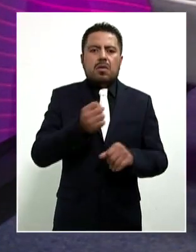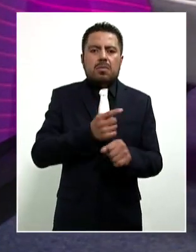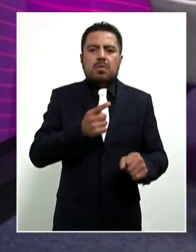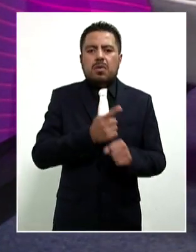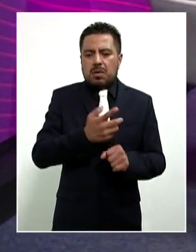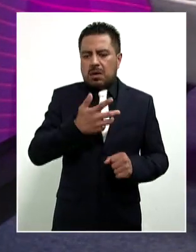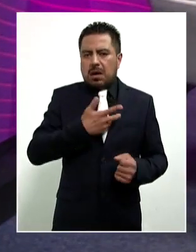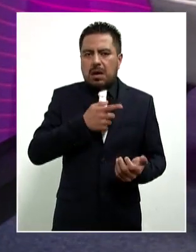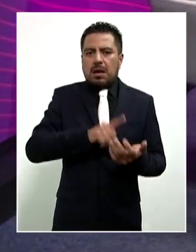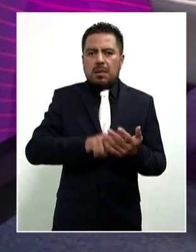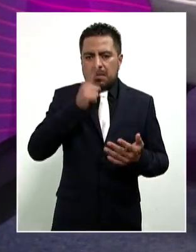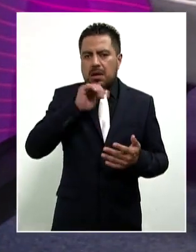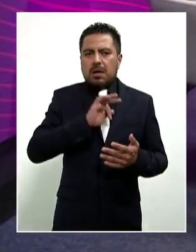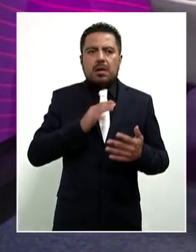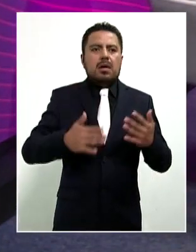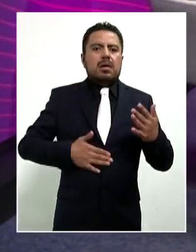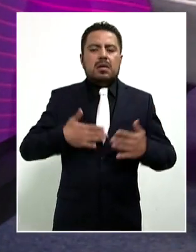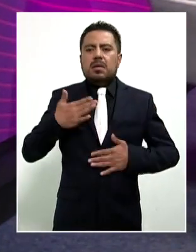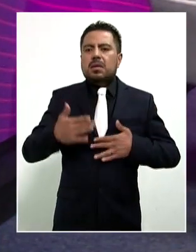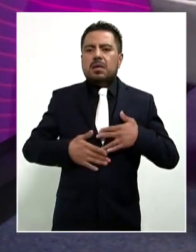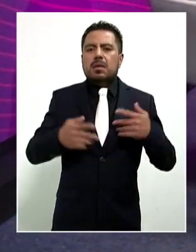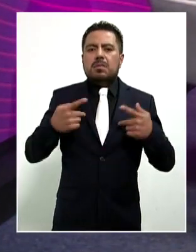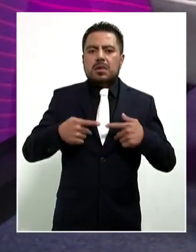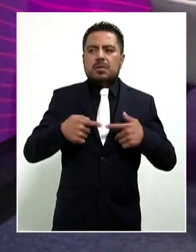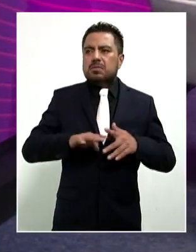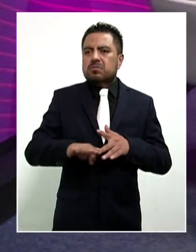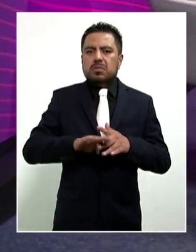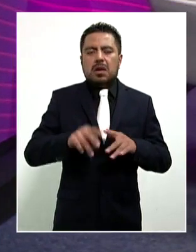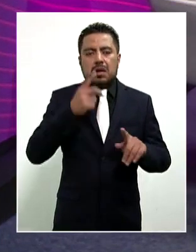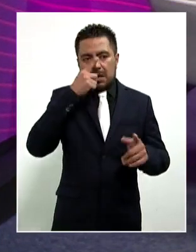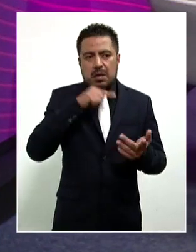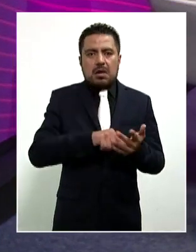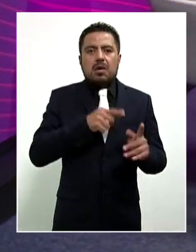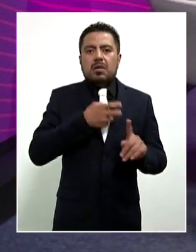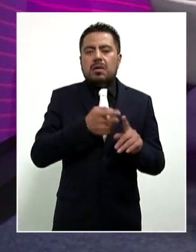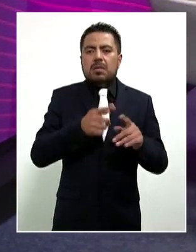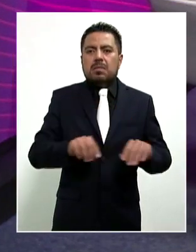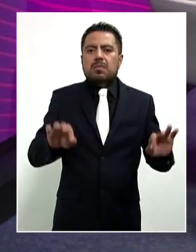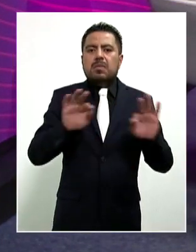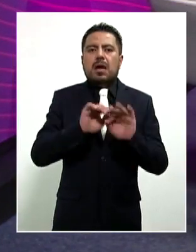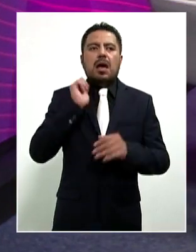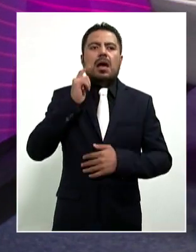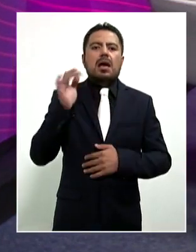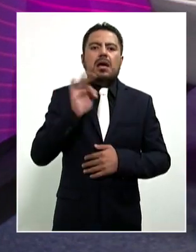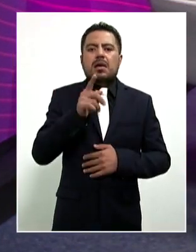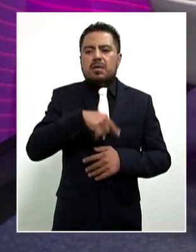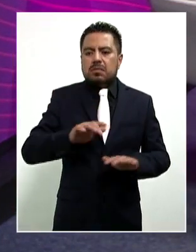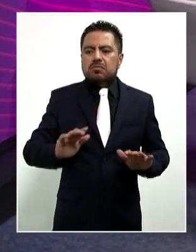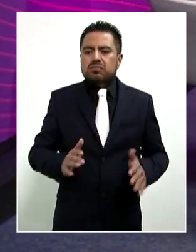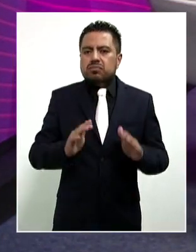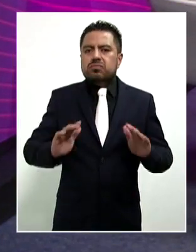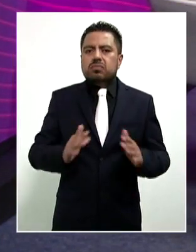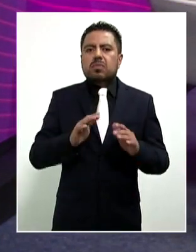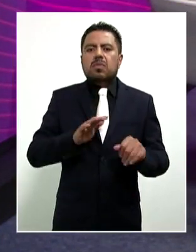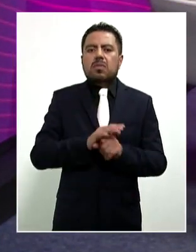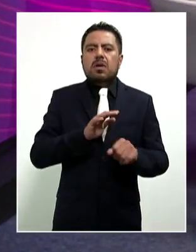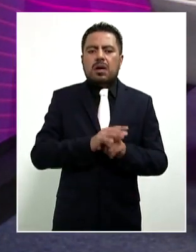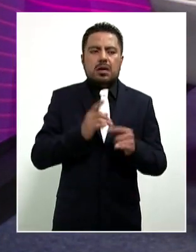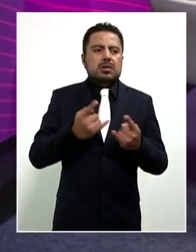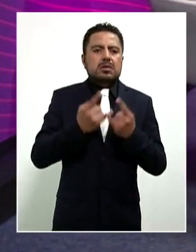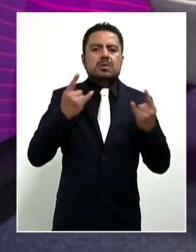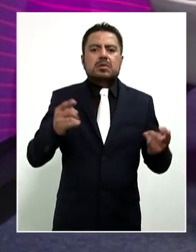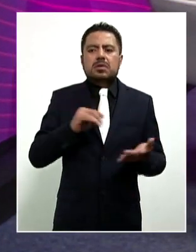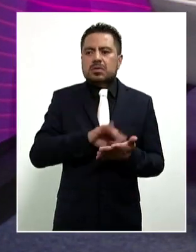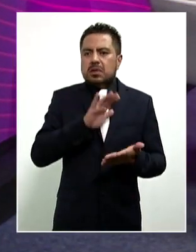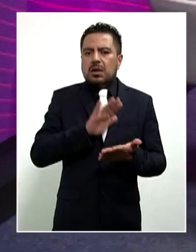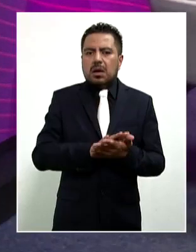que haya para convivir con personas refugiadas, creo que es muy importante y es algo que debemos de estar fomentando a través de contar historias,